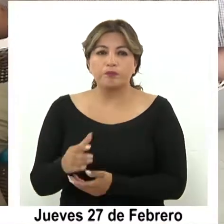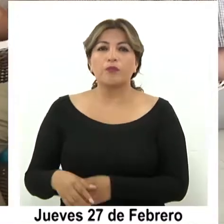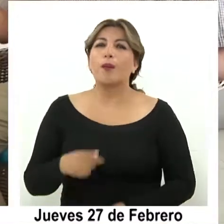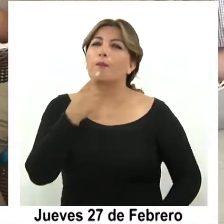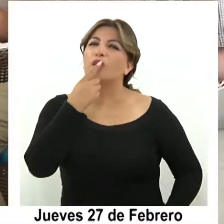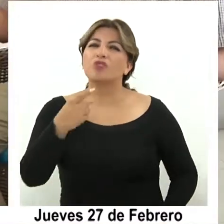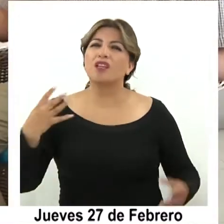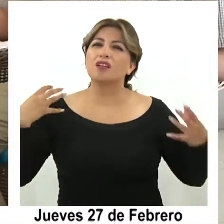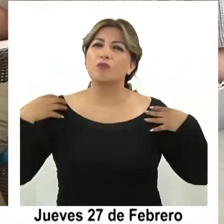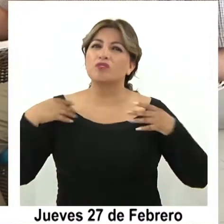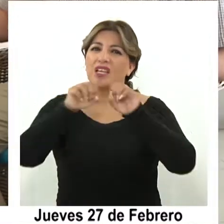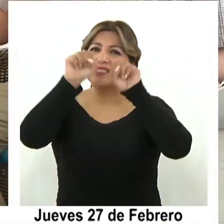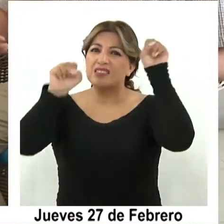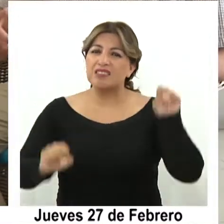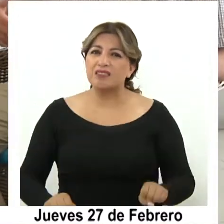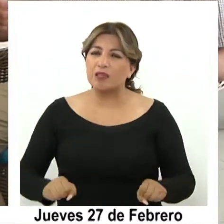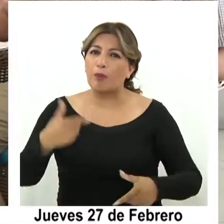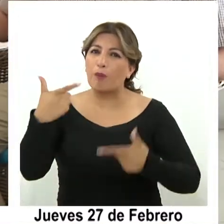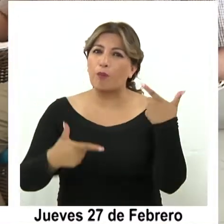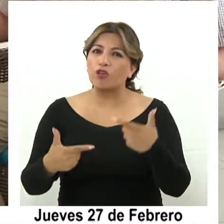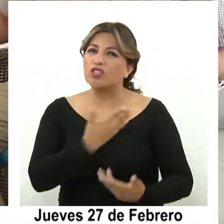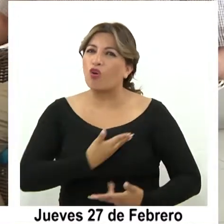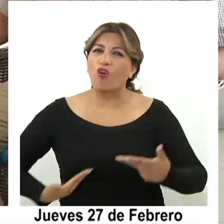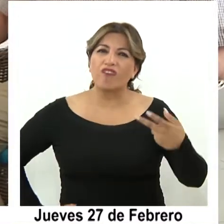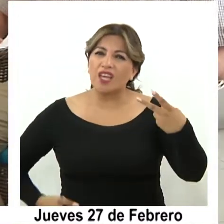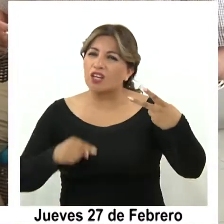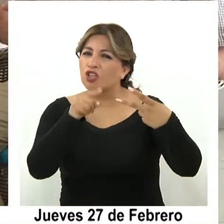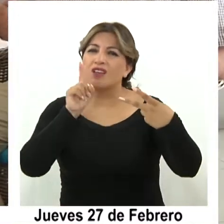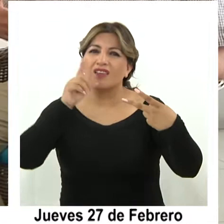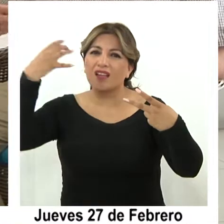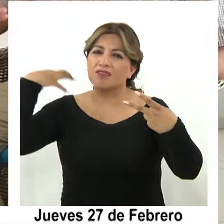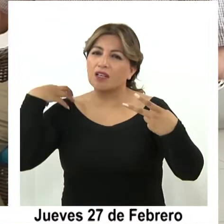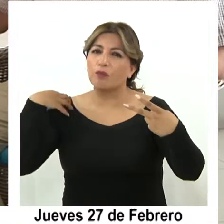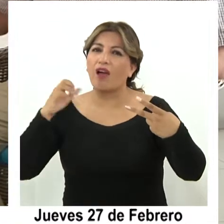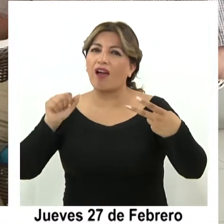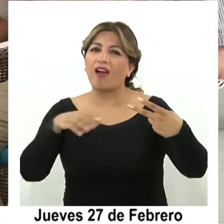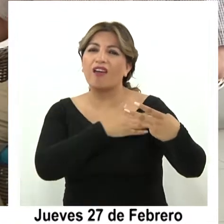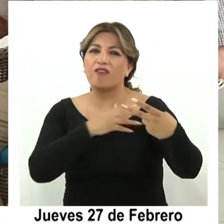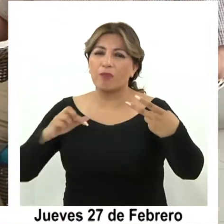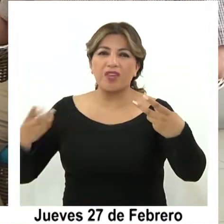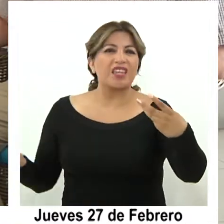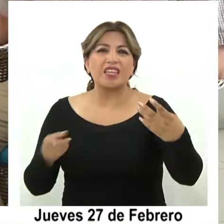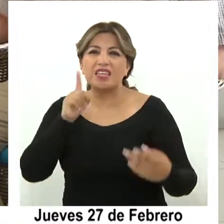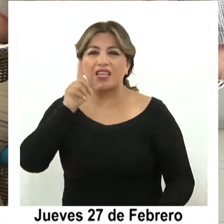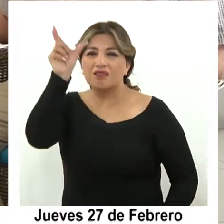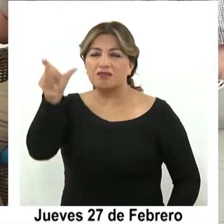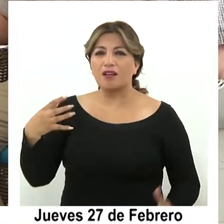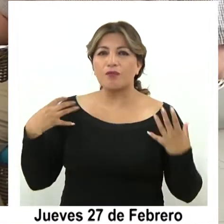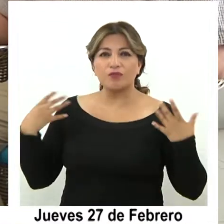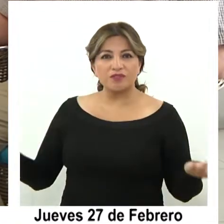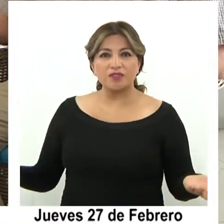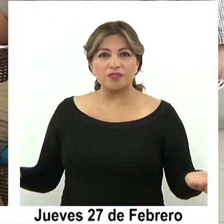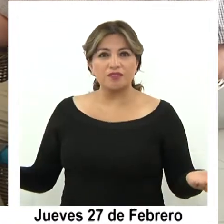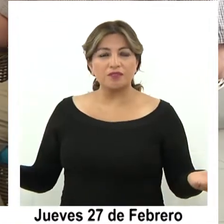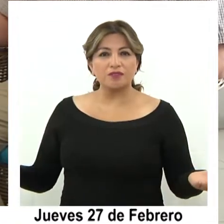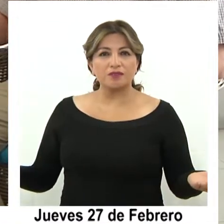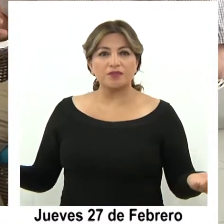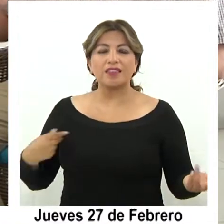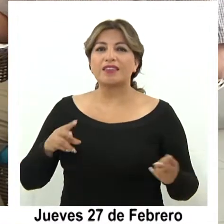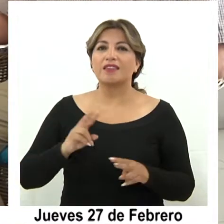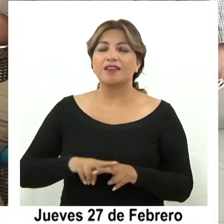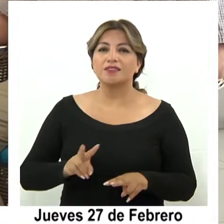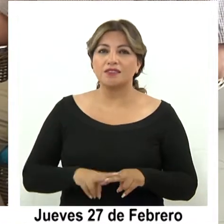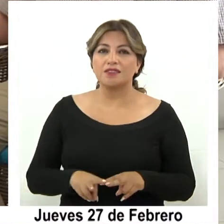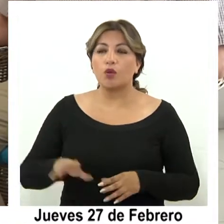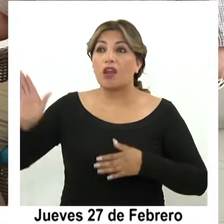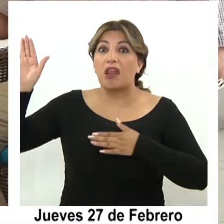fue responsabilidad del sistema político, de los gobiernos, de las AFP? ¿De quiénes tienen que asumir esa responsabilidad de